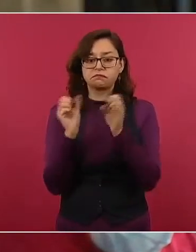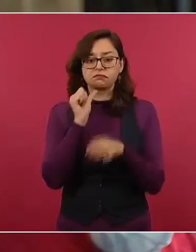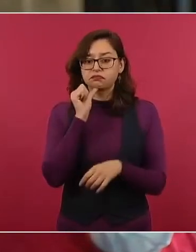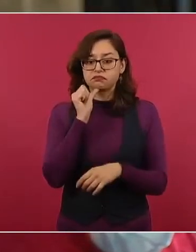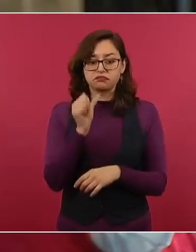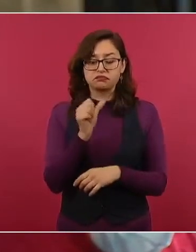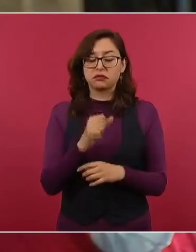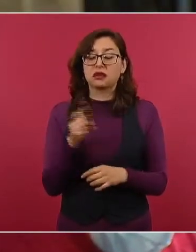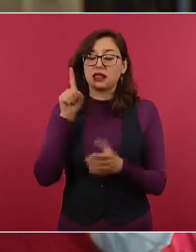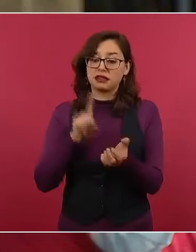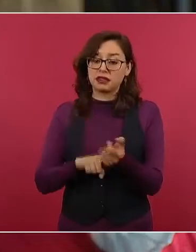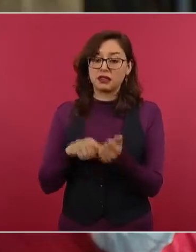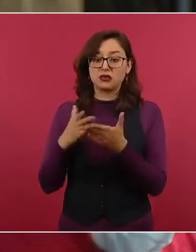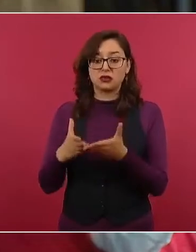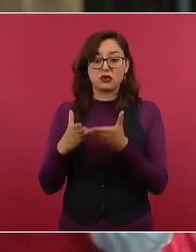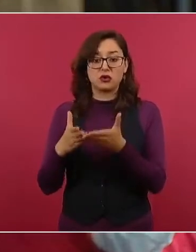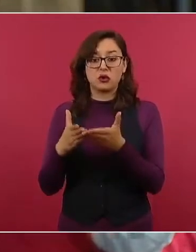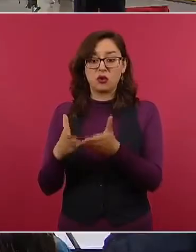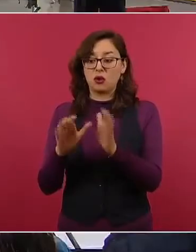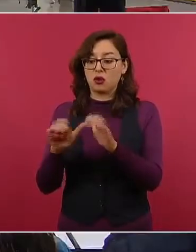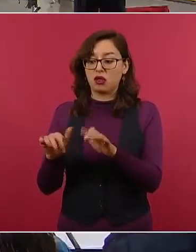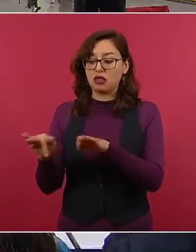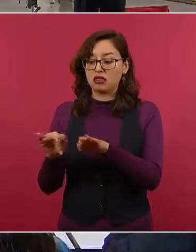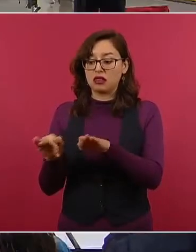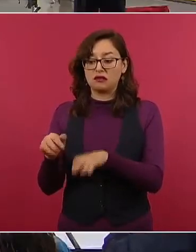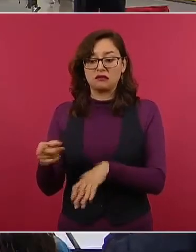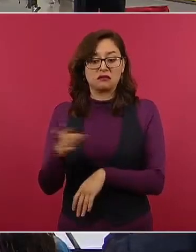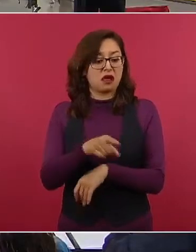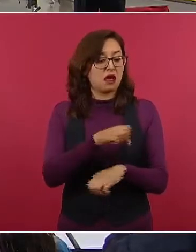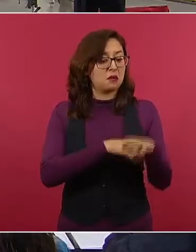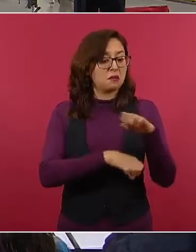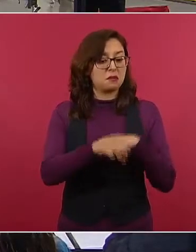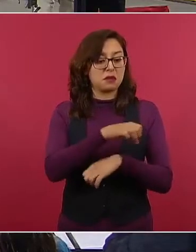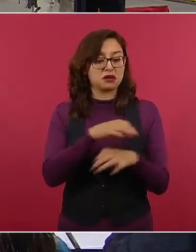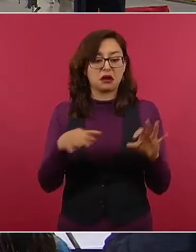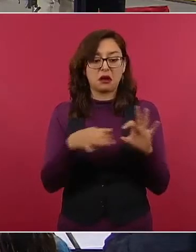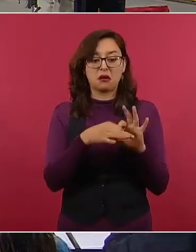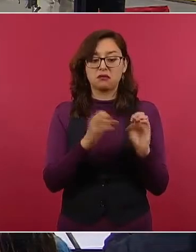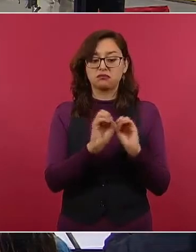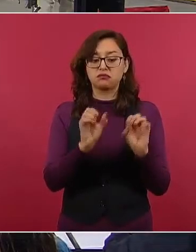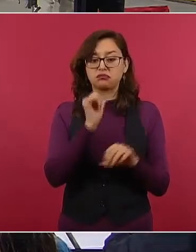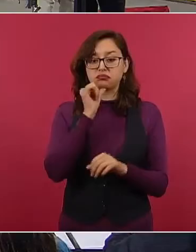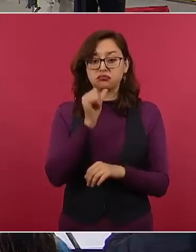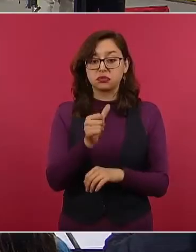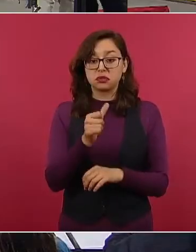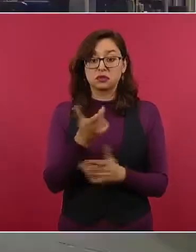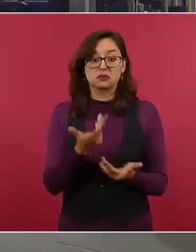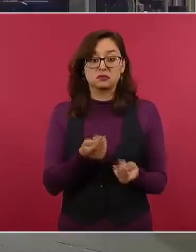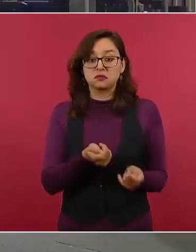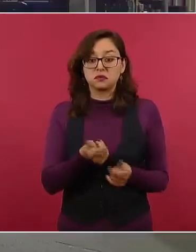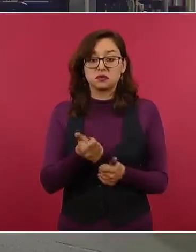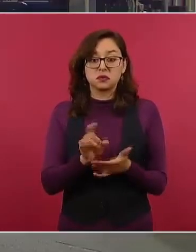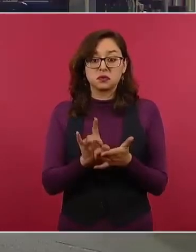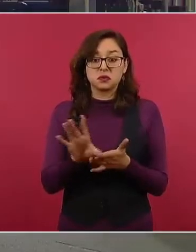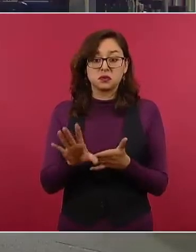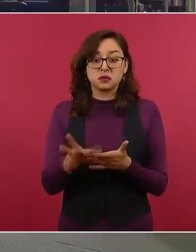portuarios estibadores, no tenían nada que ver con la empresa de servicios portuarios, sin embargo fueron afectados y no se les ha hecho justicia, y va a ser muy difícil